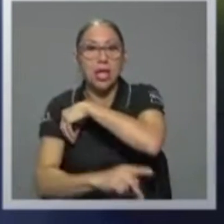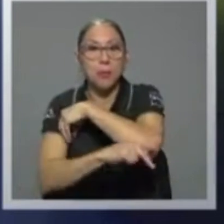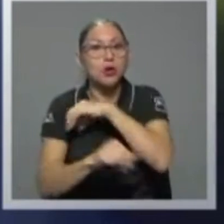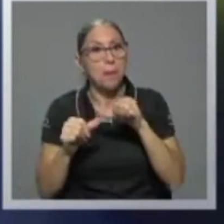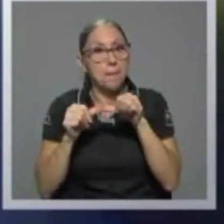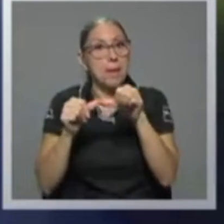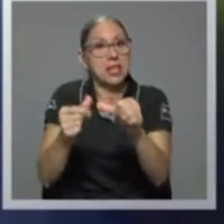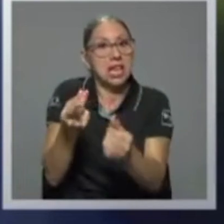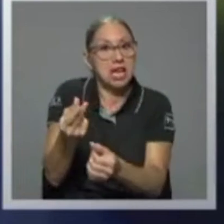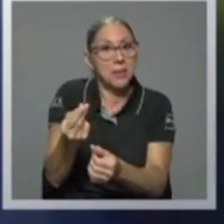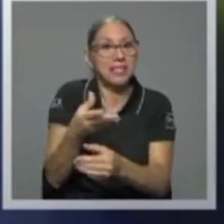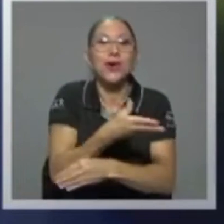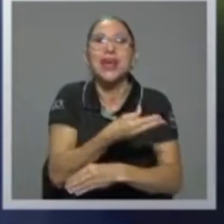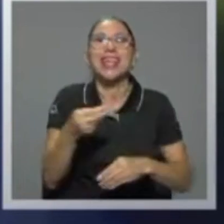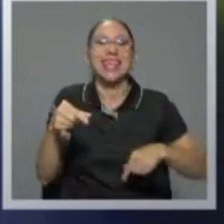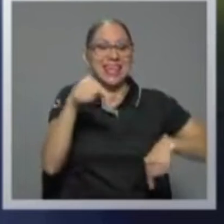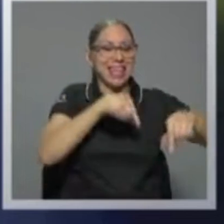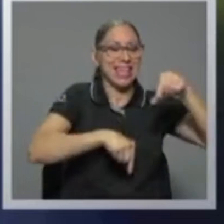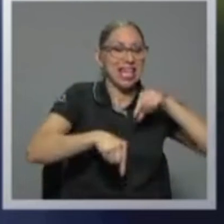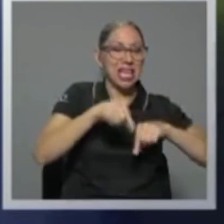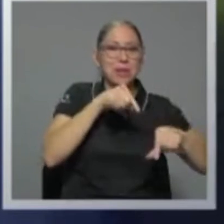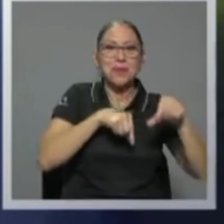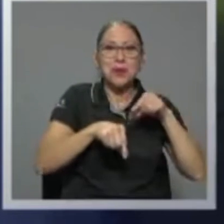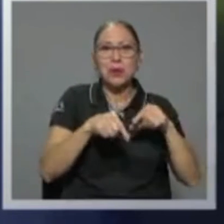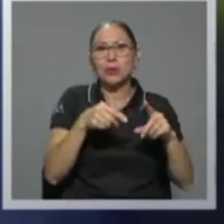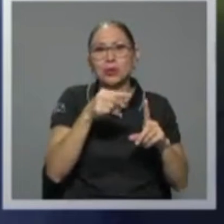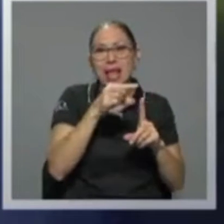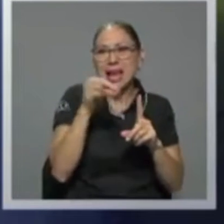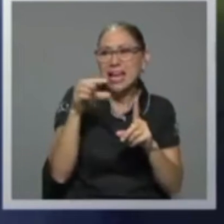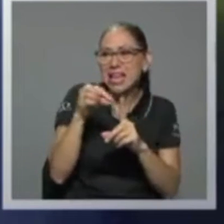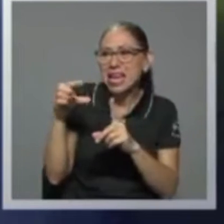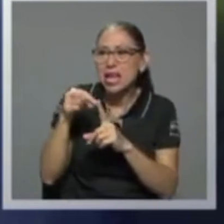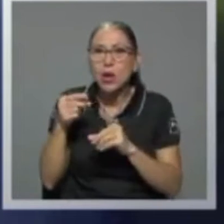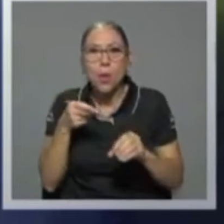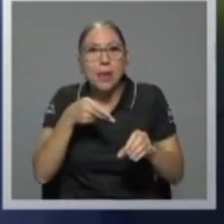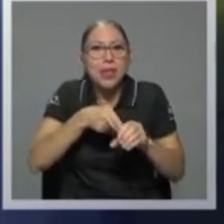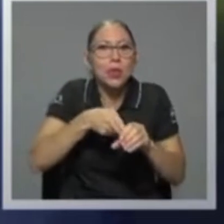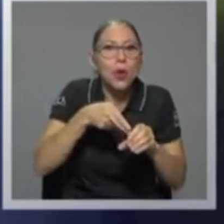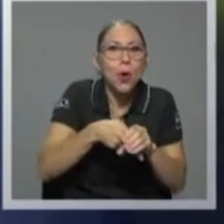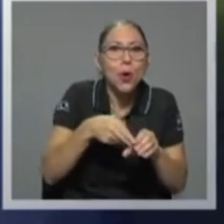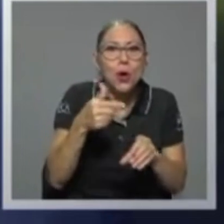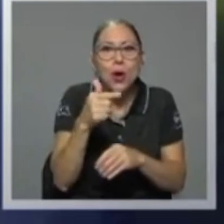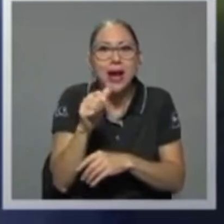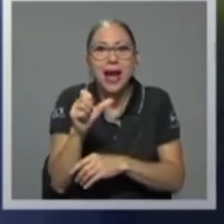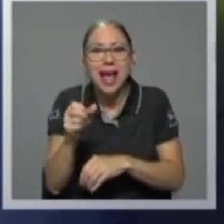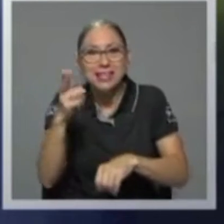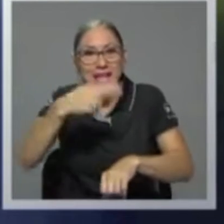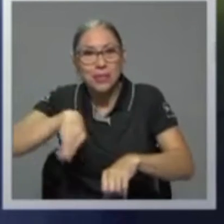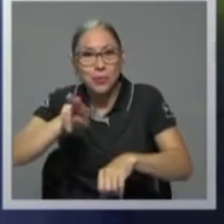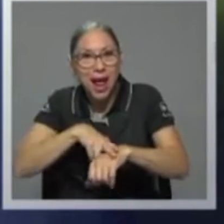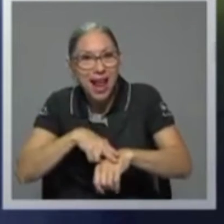fertilizantes, el trigo, el petróleo, el gas natural, todos esos no solo